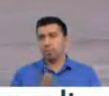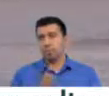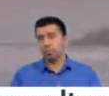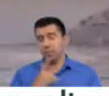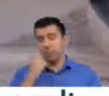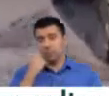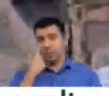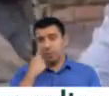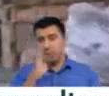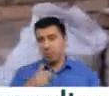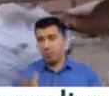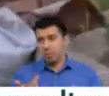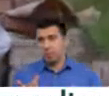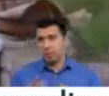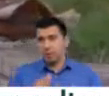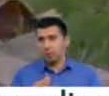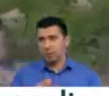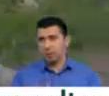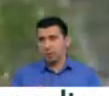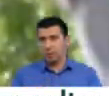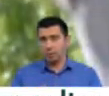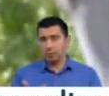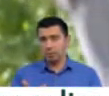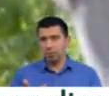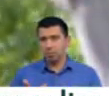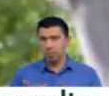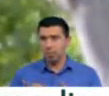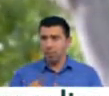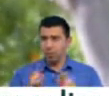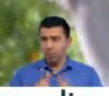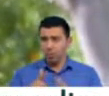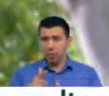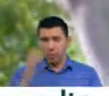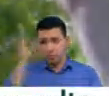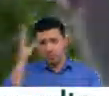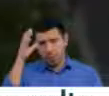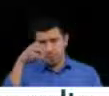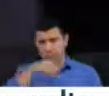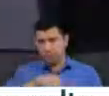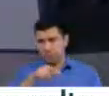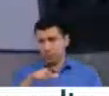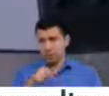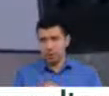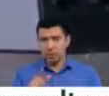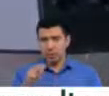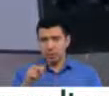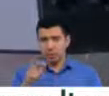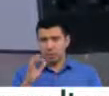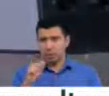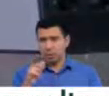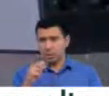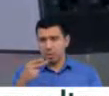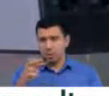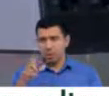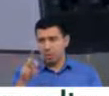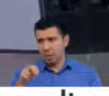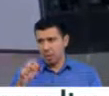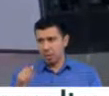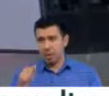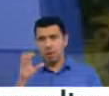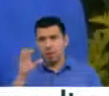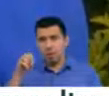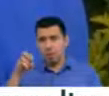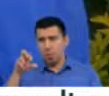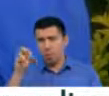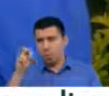pellizcarse para que, mejor dicho, fuera la cabecera municipal Santa Elena de Lopón. Cuentan ellos que lo que